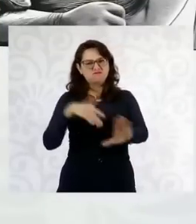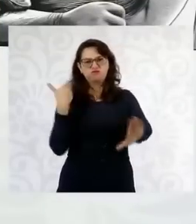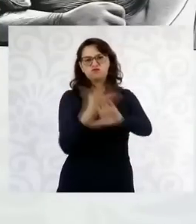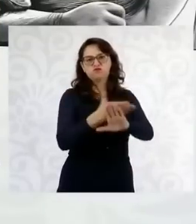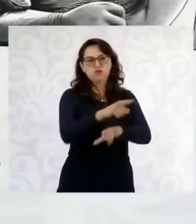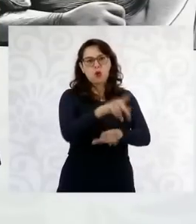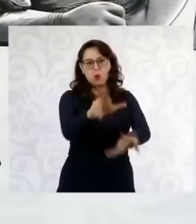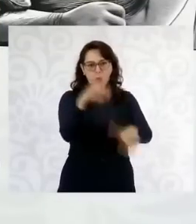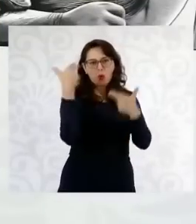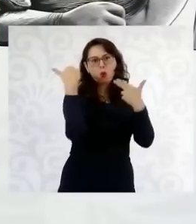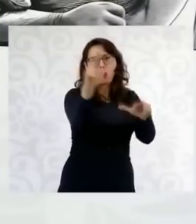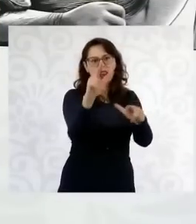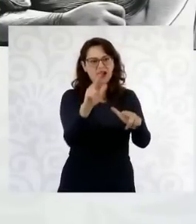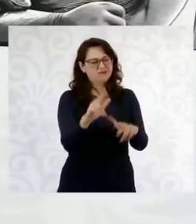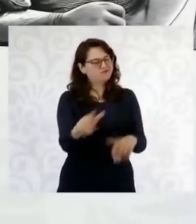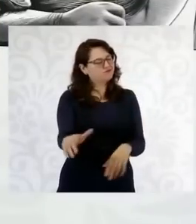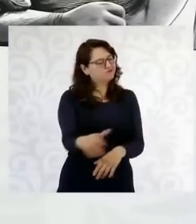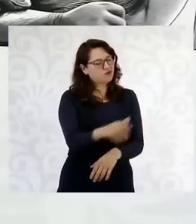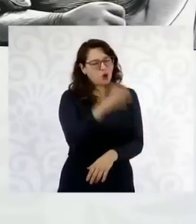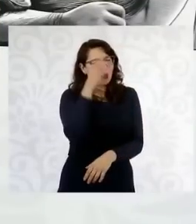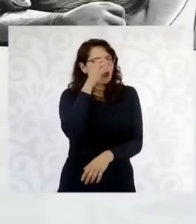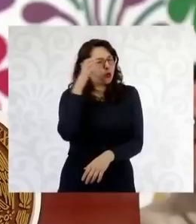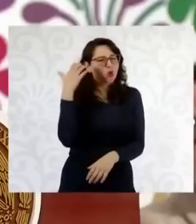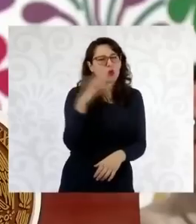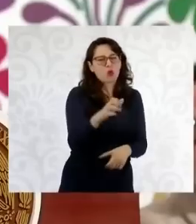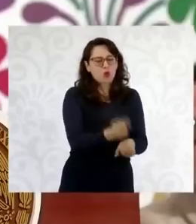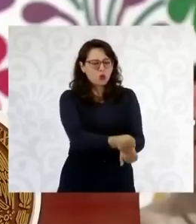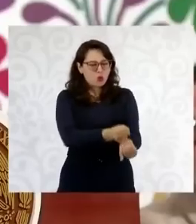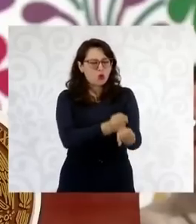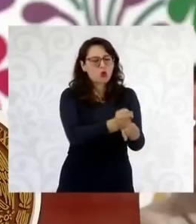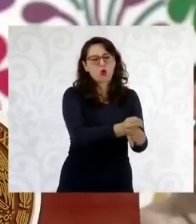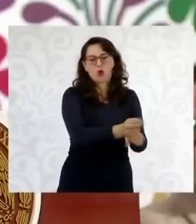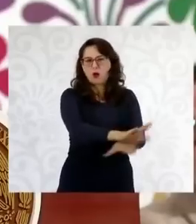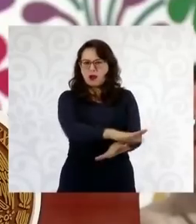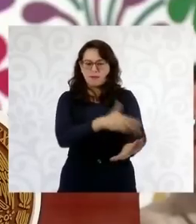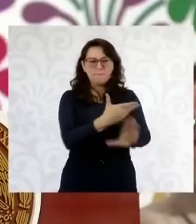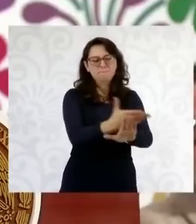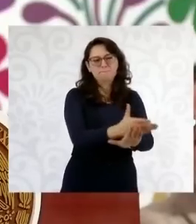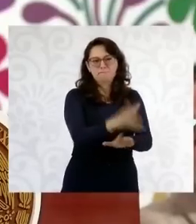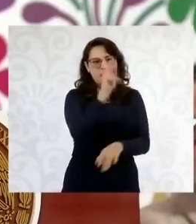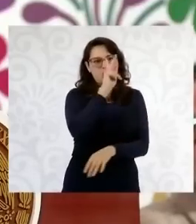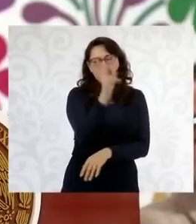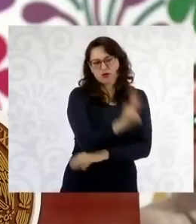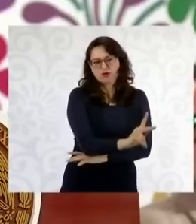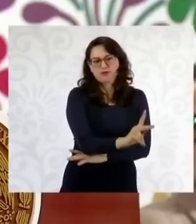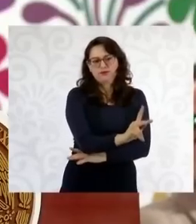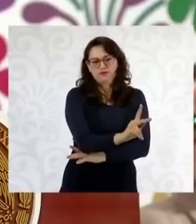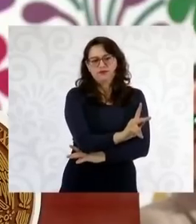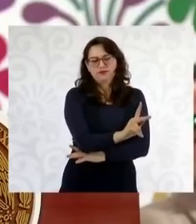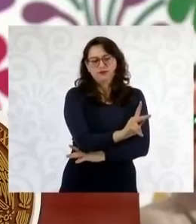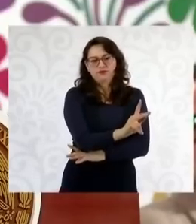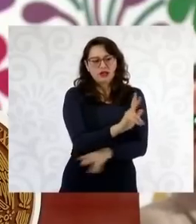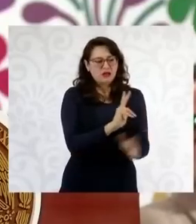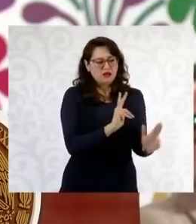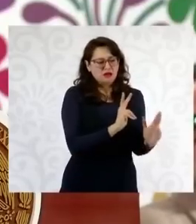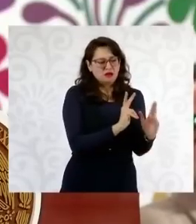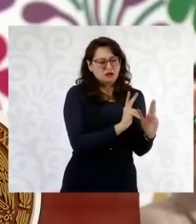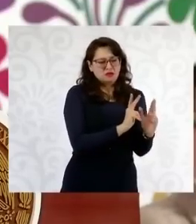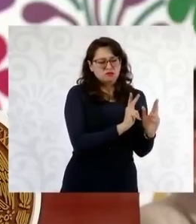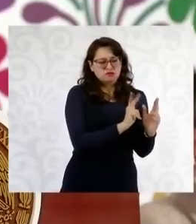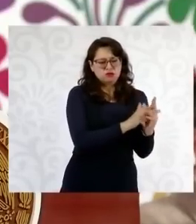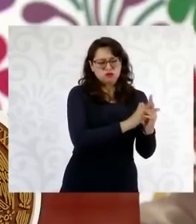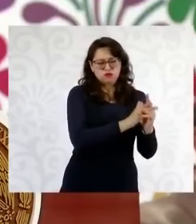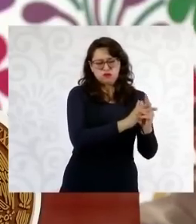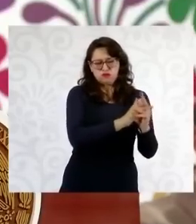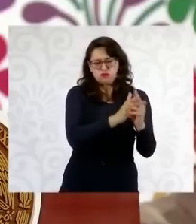la huelga de las y los trabajadores de la fábrica textil de Río Blanco, asesinó a un